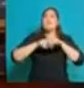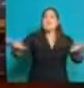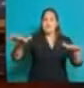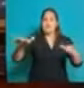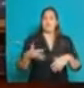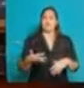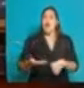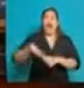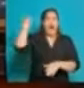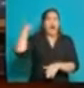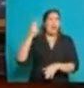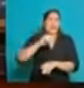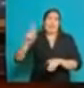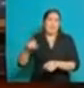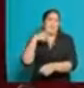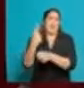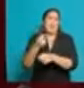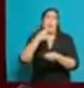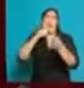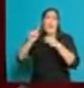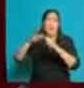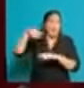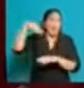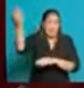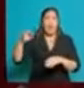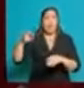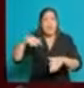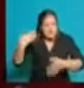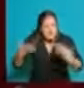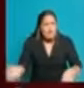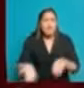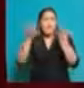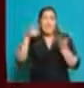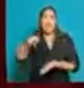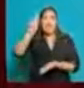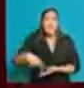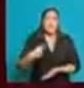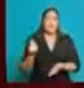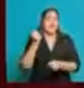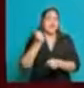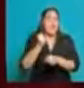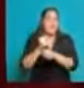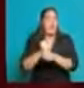que jamás habrían imaginado. Todo eso genera más trabajo.